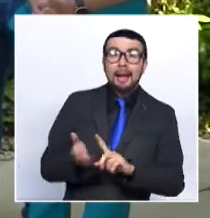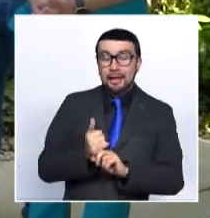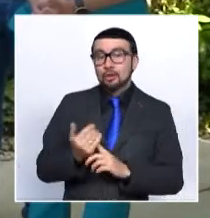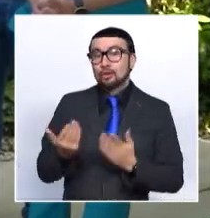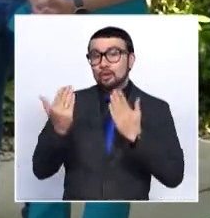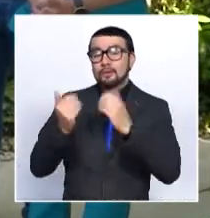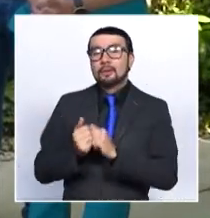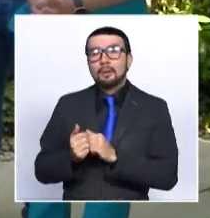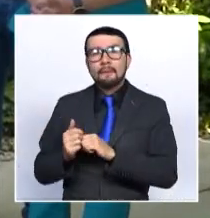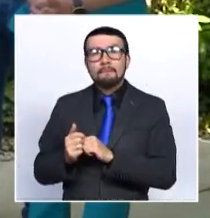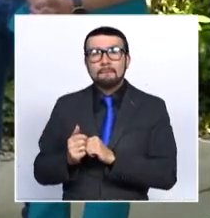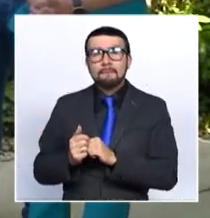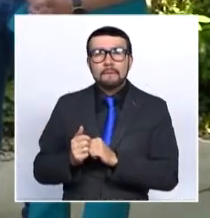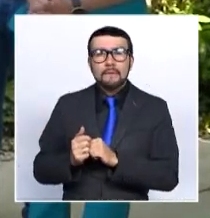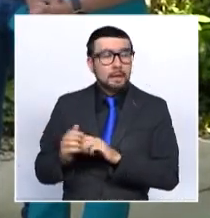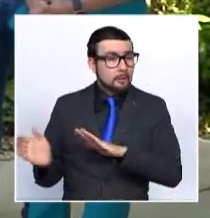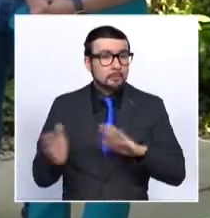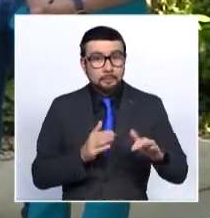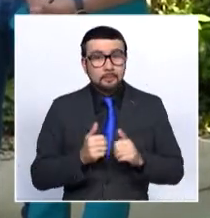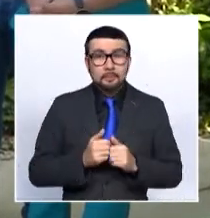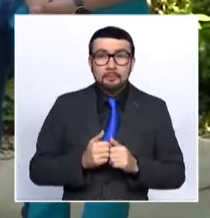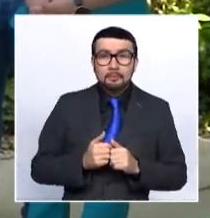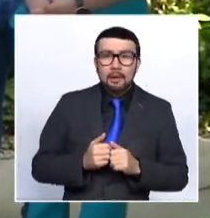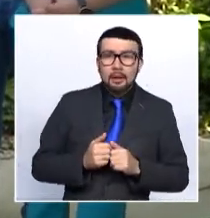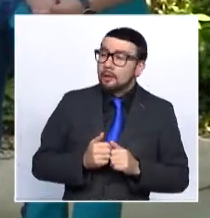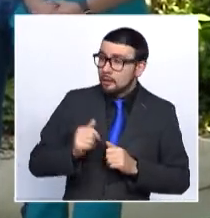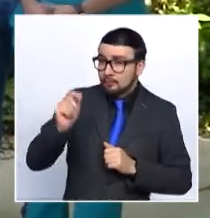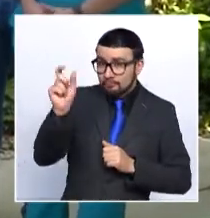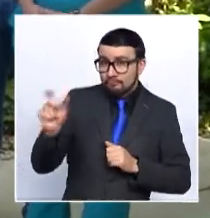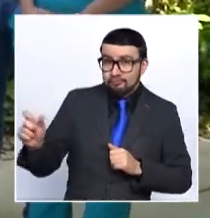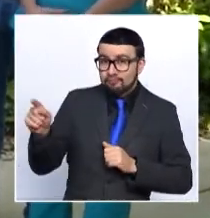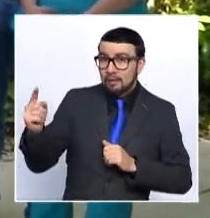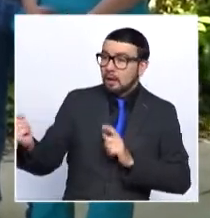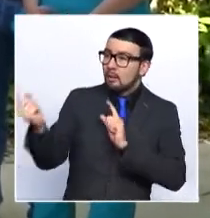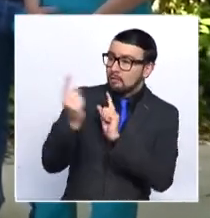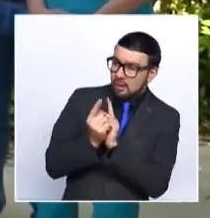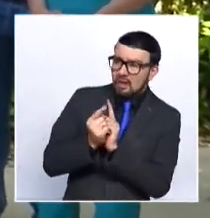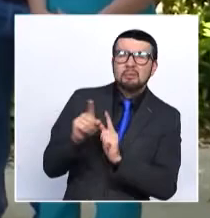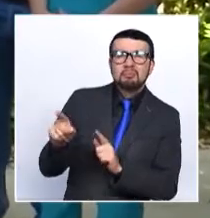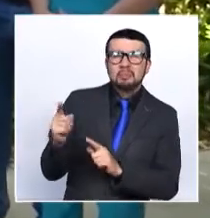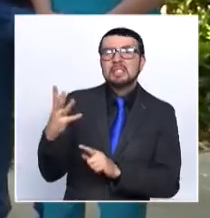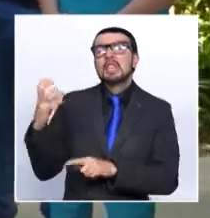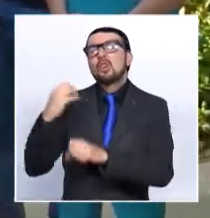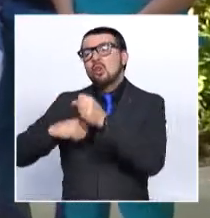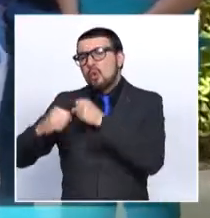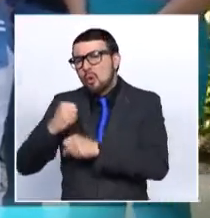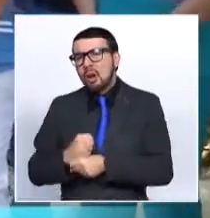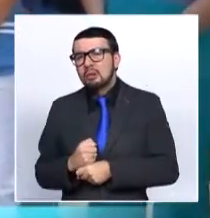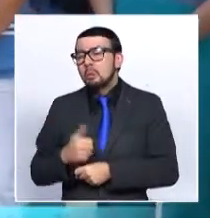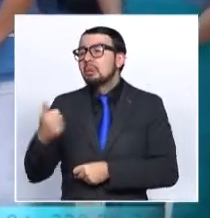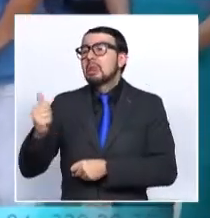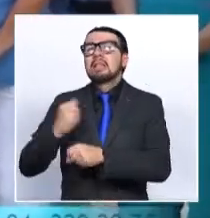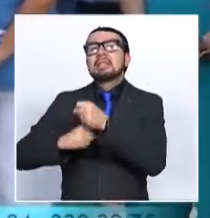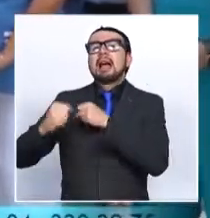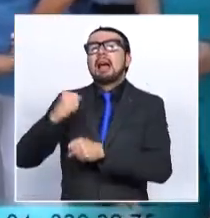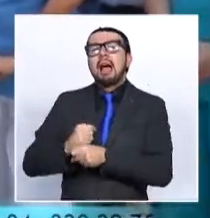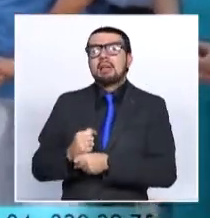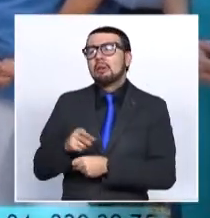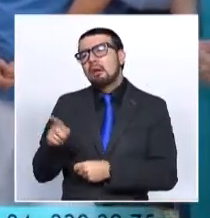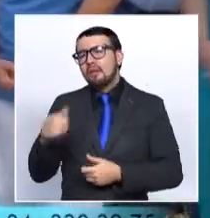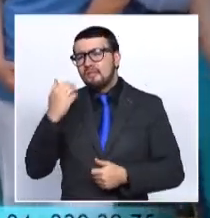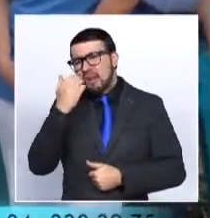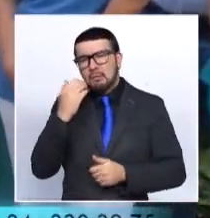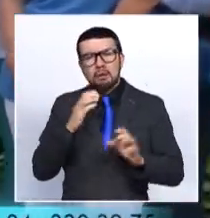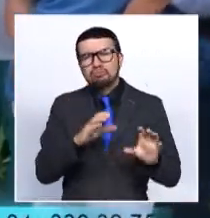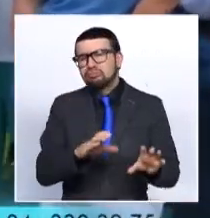Gracias. Los pacientes que nos llegan realmente son personas que ya llevan 5, 10, 15 años con su problema de